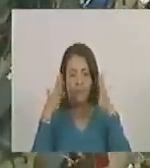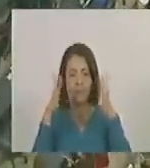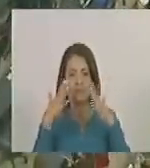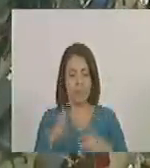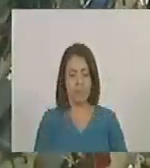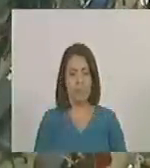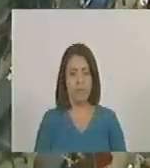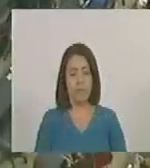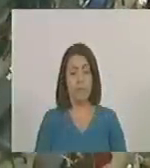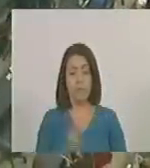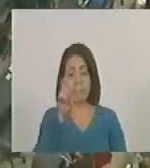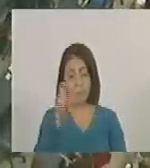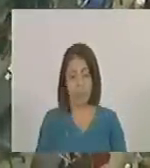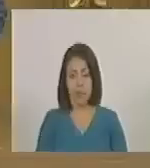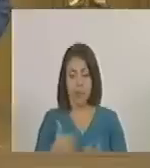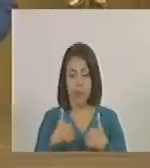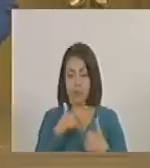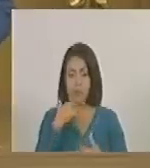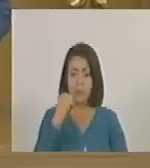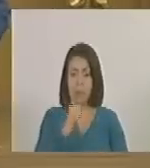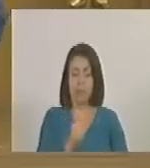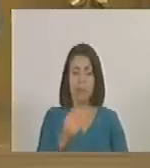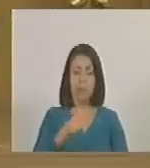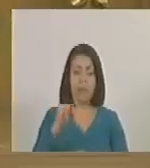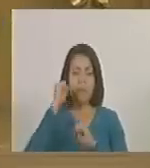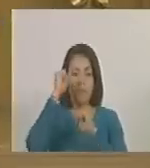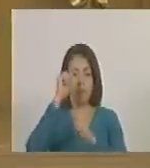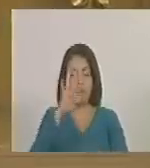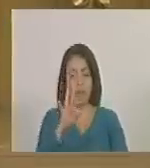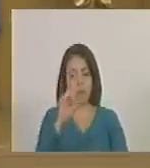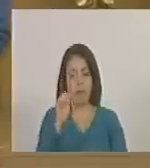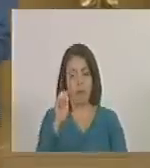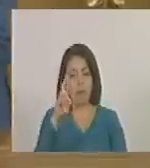¡Ni un mártir más! ¡Que viva Fabricio Ojeda!